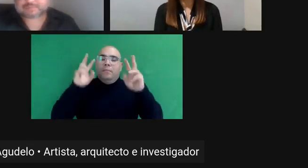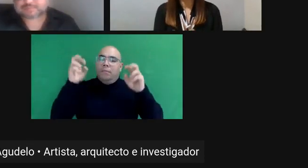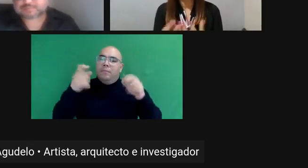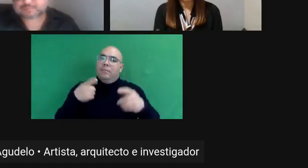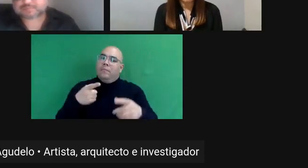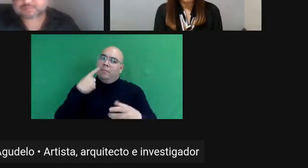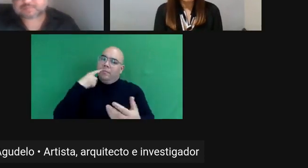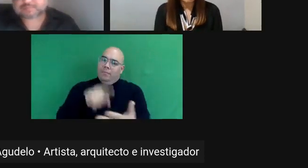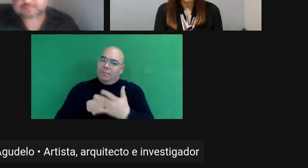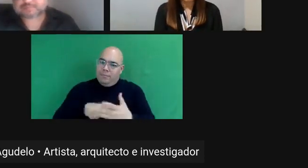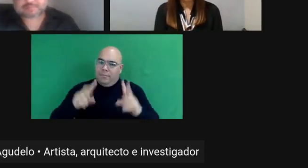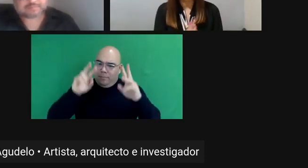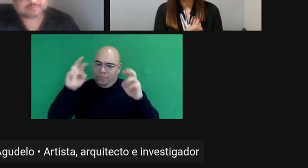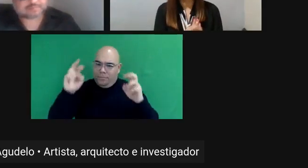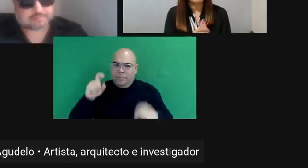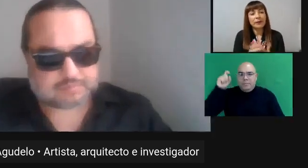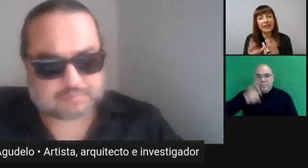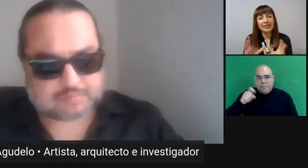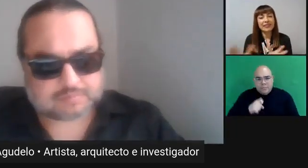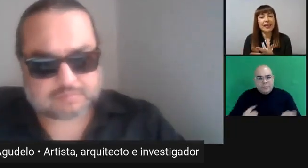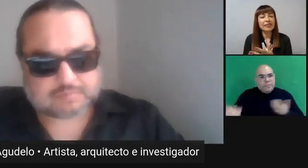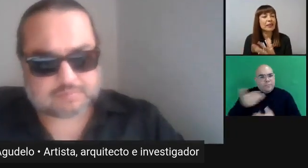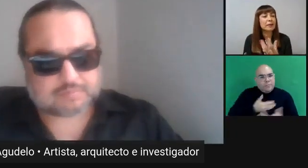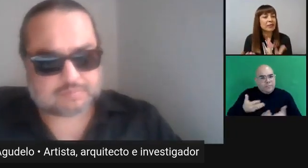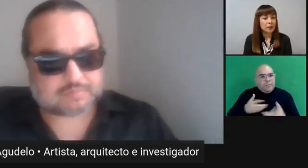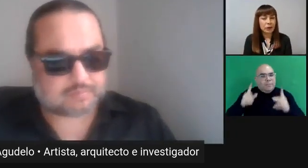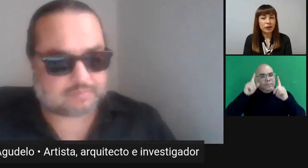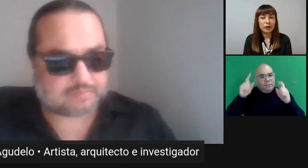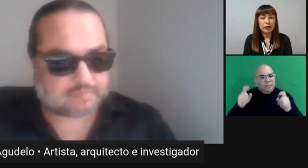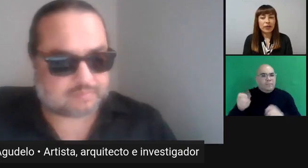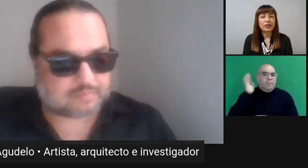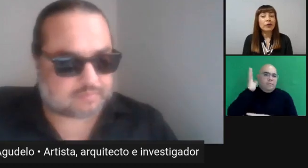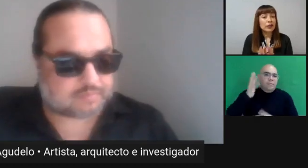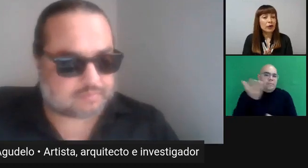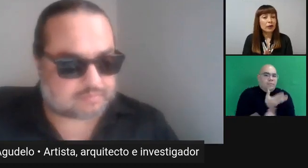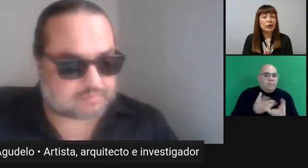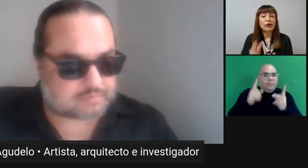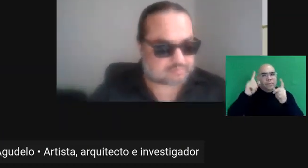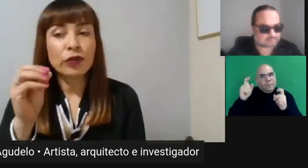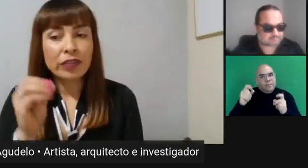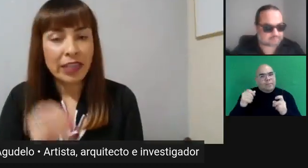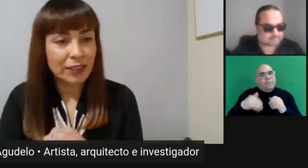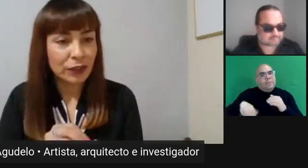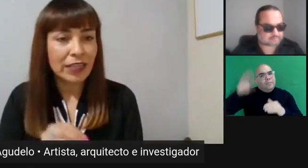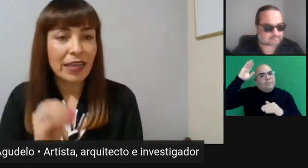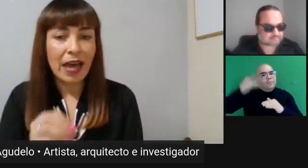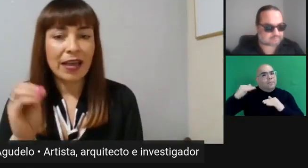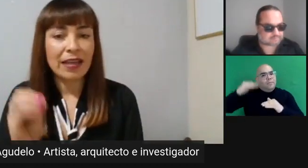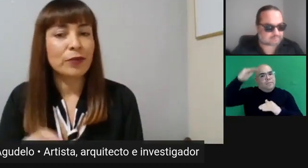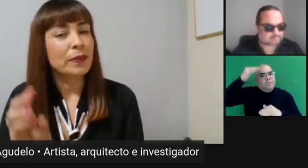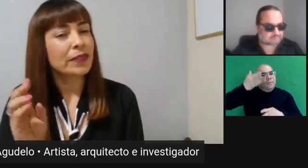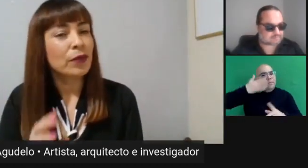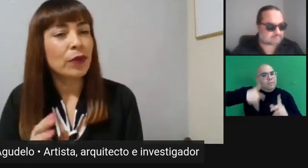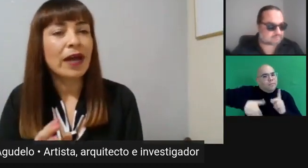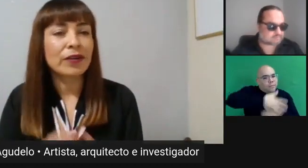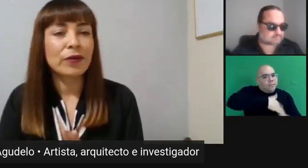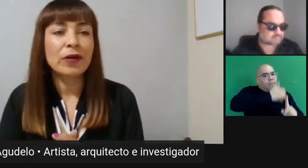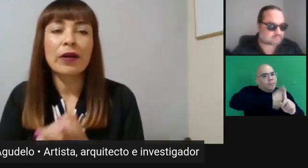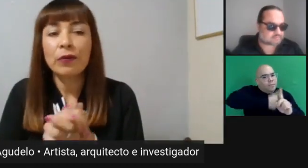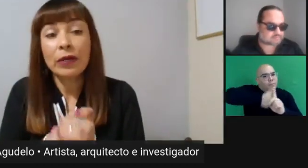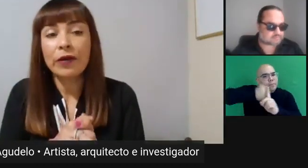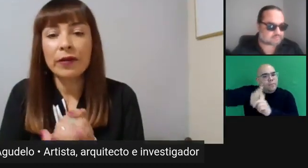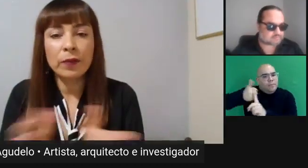la necesidad del diálogo bajo también las escalas del patrimonio y sobre todo sobre los contextos en cada caso en particular,